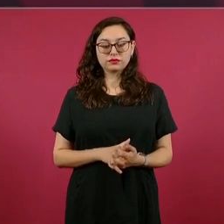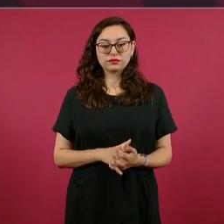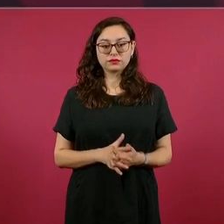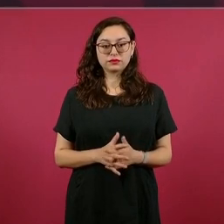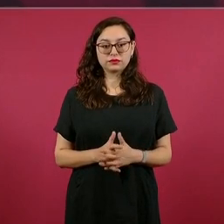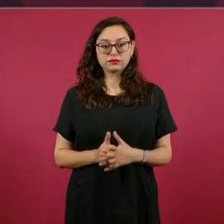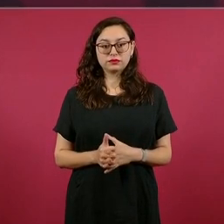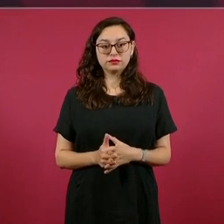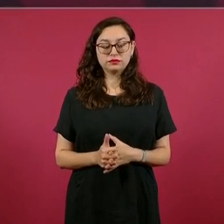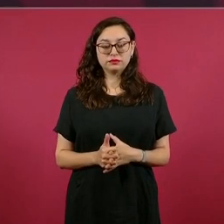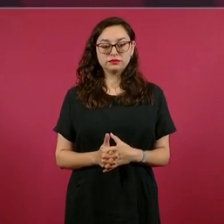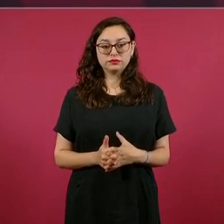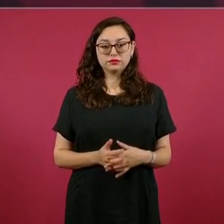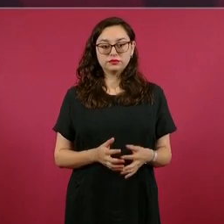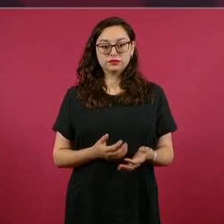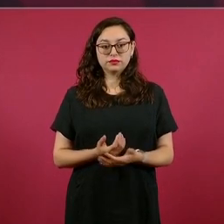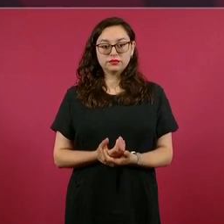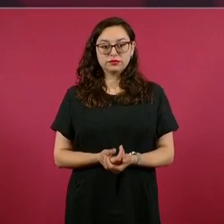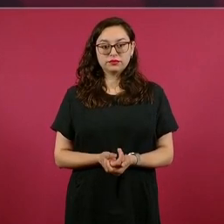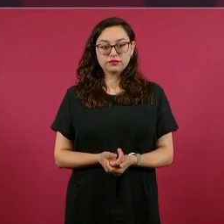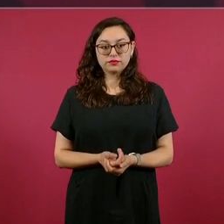un gobierno